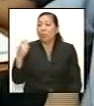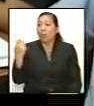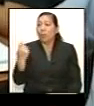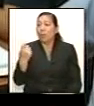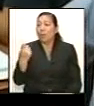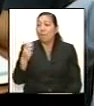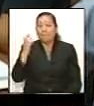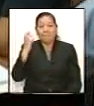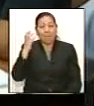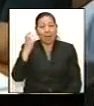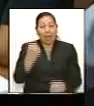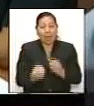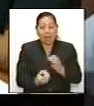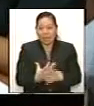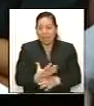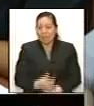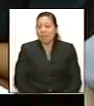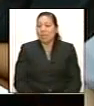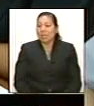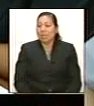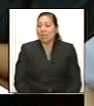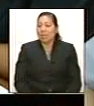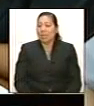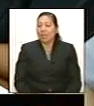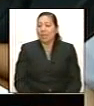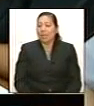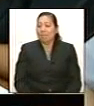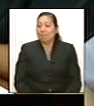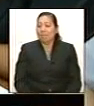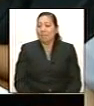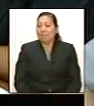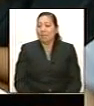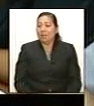fue Miraflores en Arequipa, y